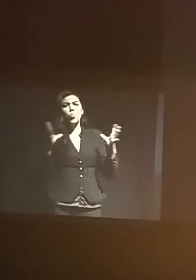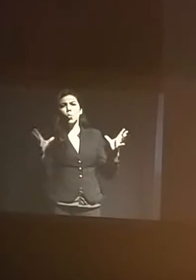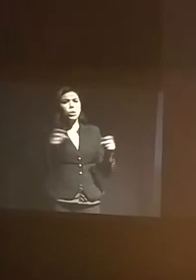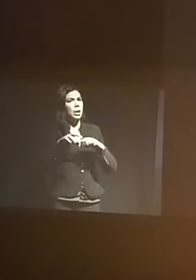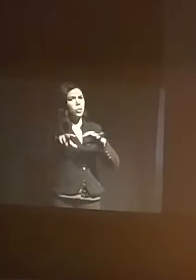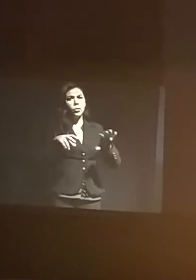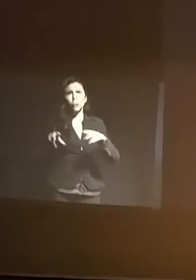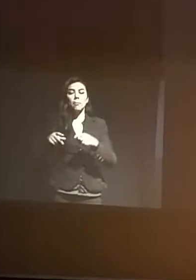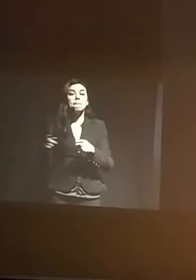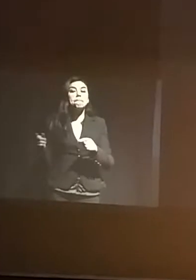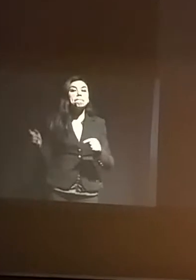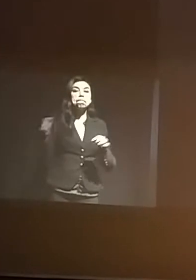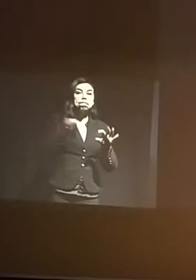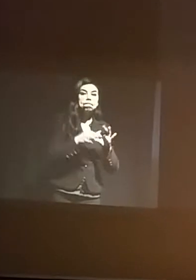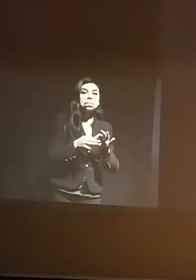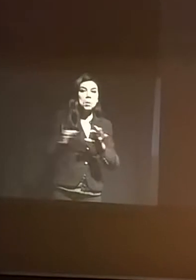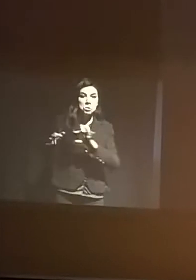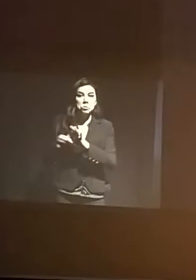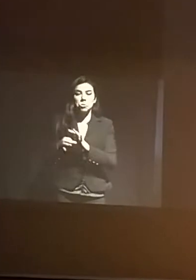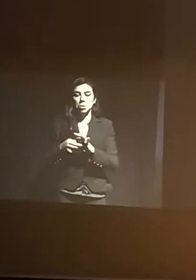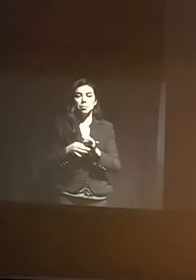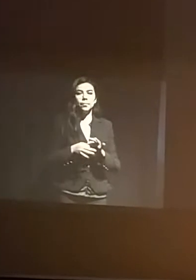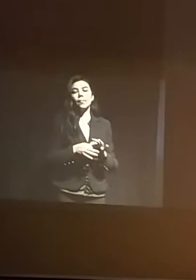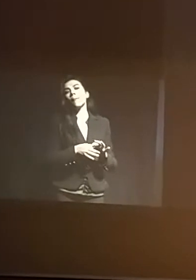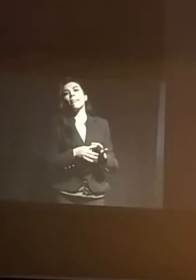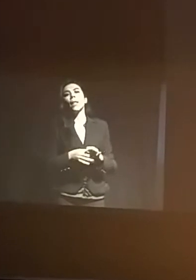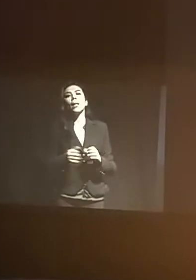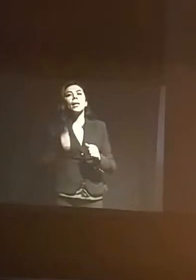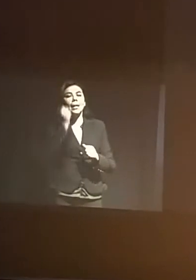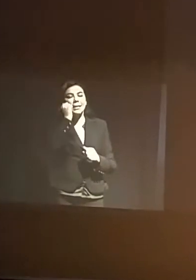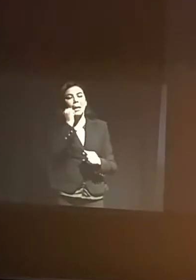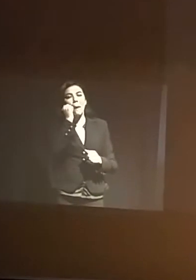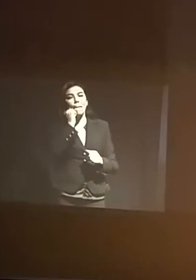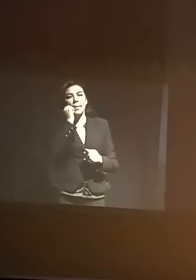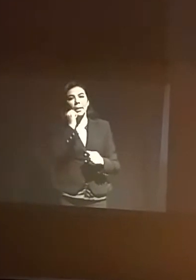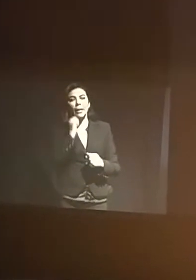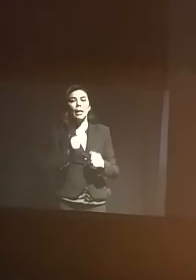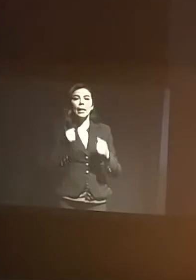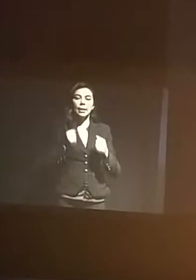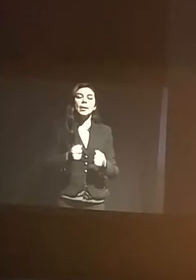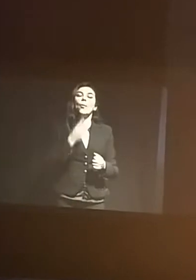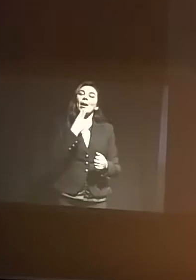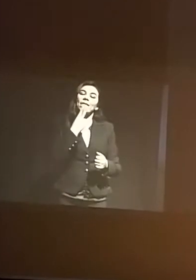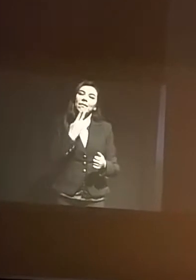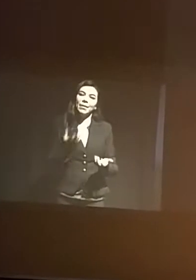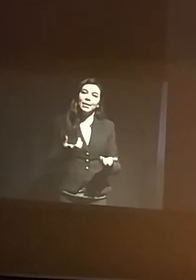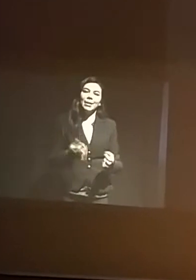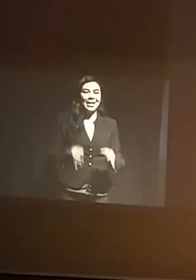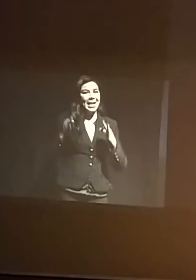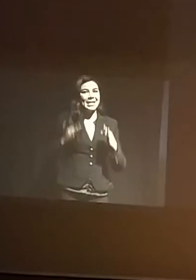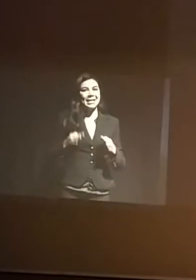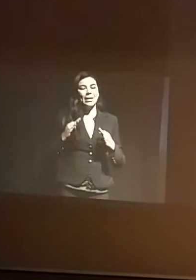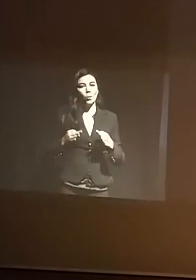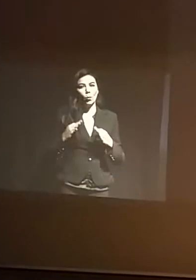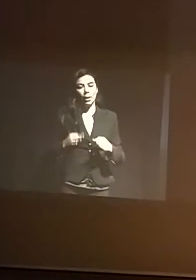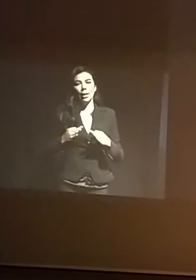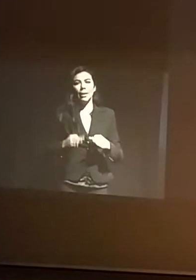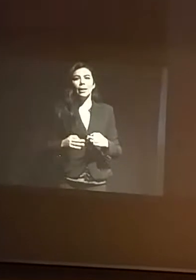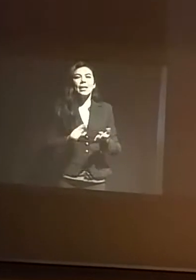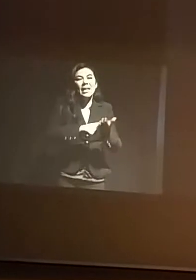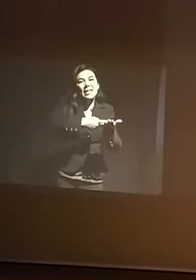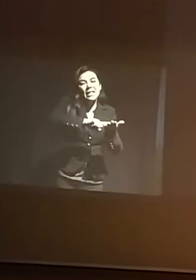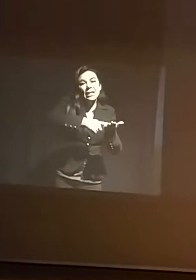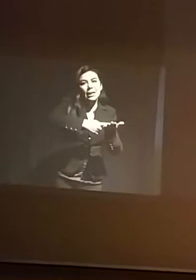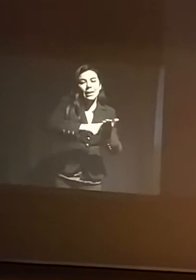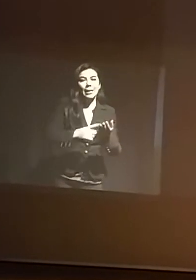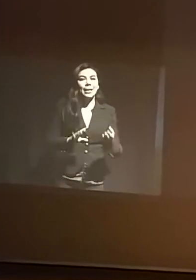atributos asociados que están dentro de este marco. Que sea amigable y sustentable. Que sea segura, que sea tecnológica, que